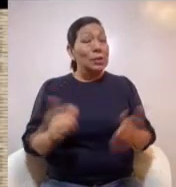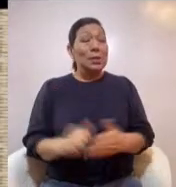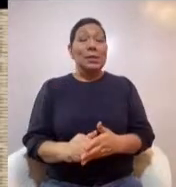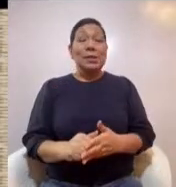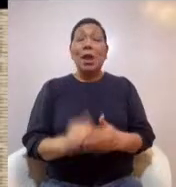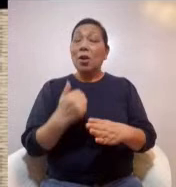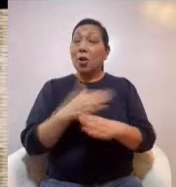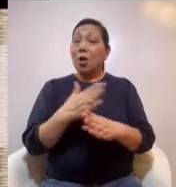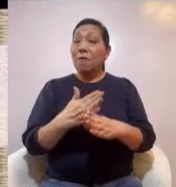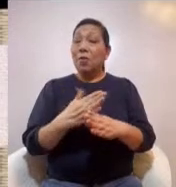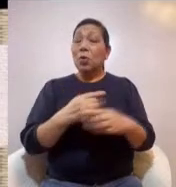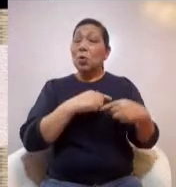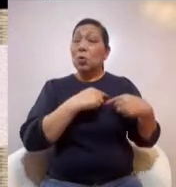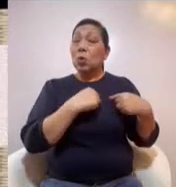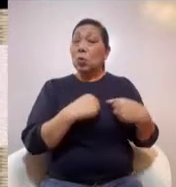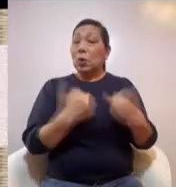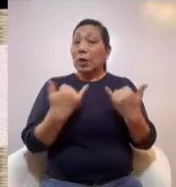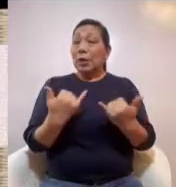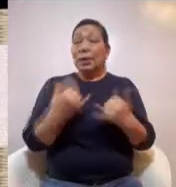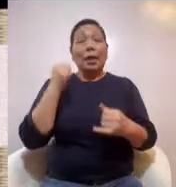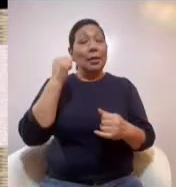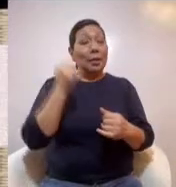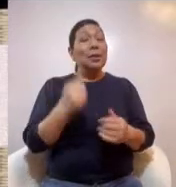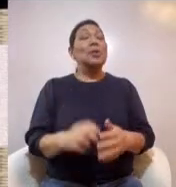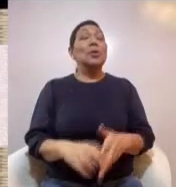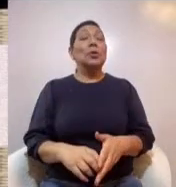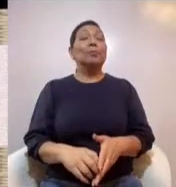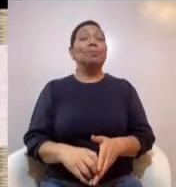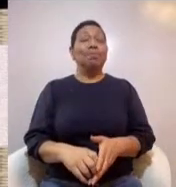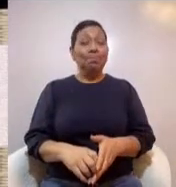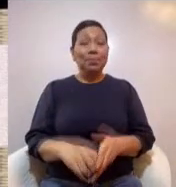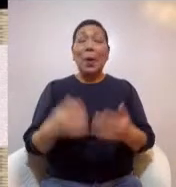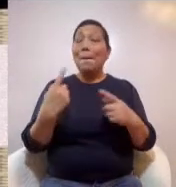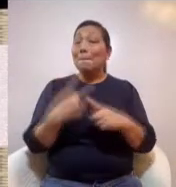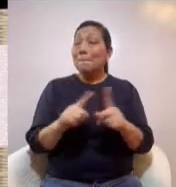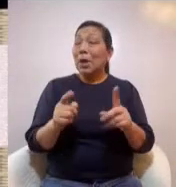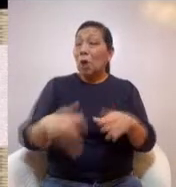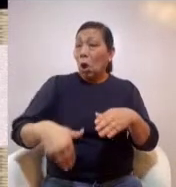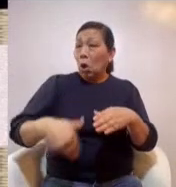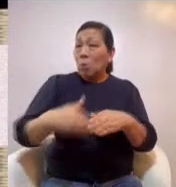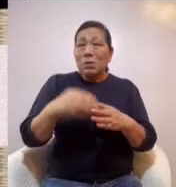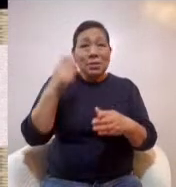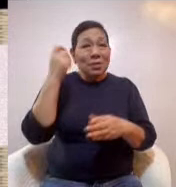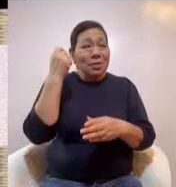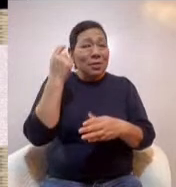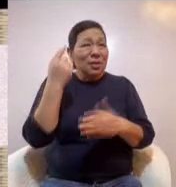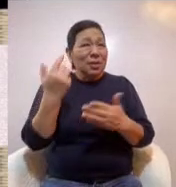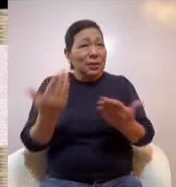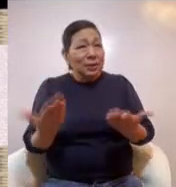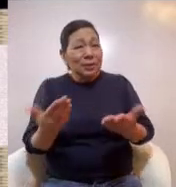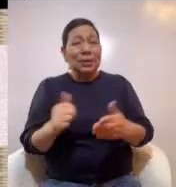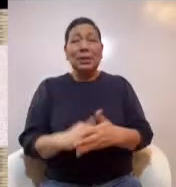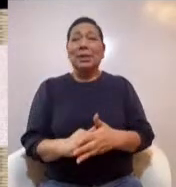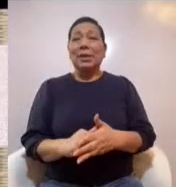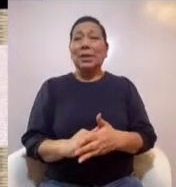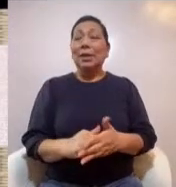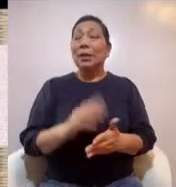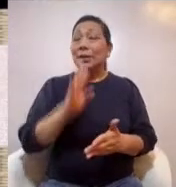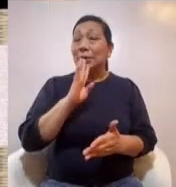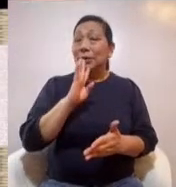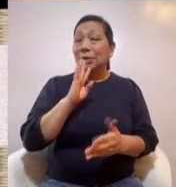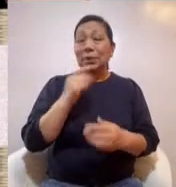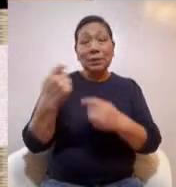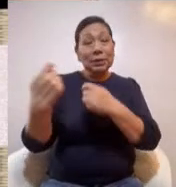que conforman el corazón de este derecho a vivir libre sin violencia. Pero la convención entendió que